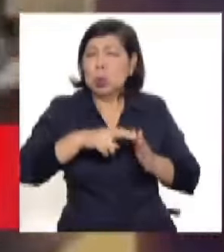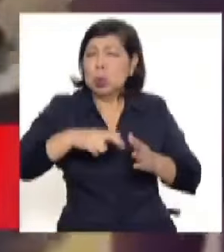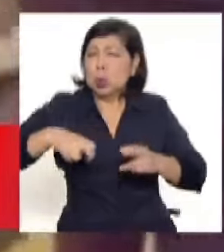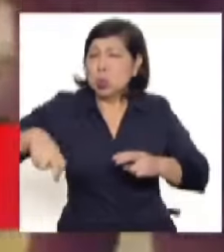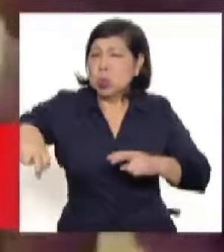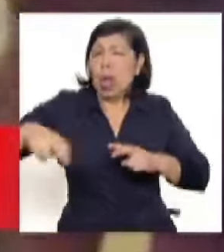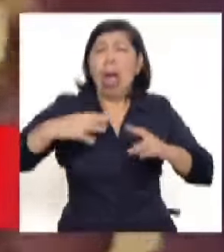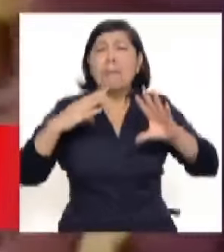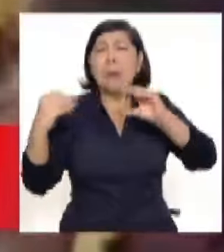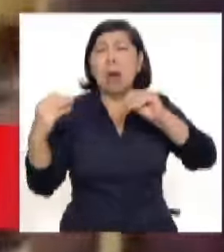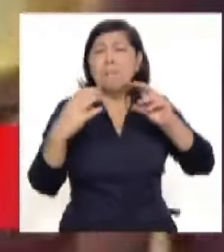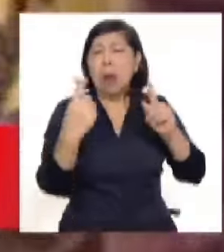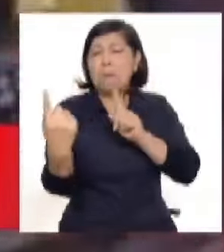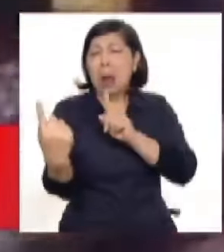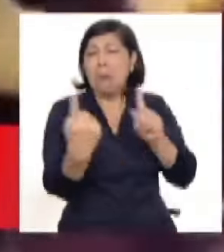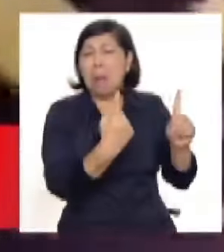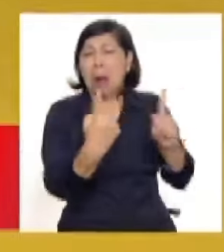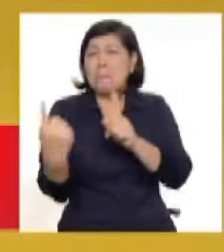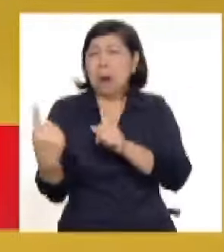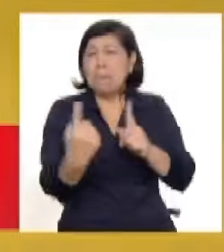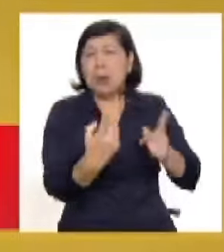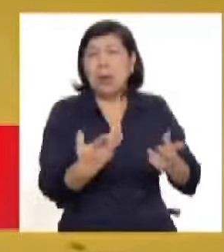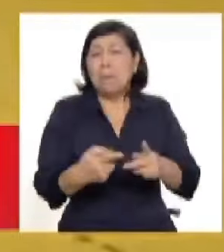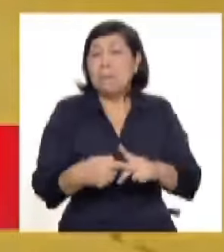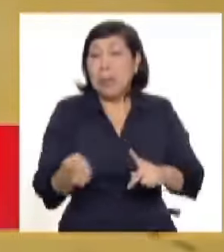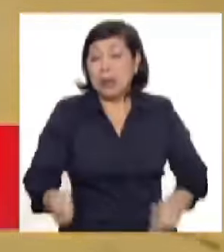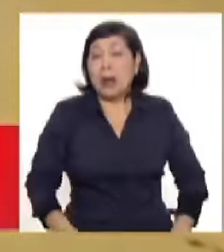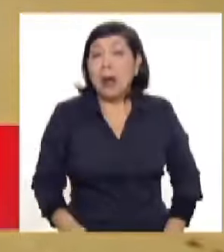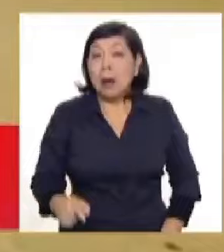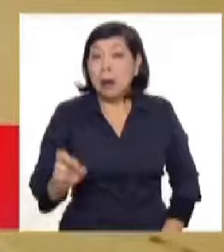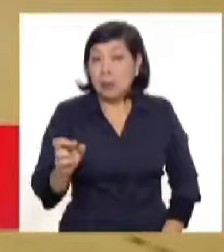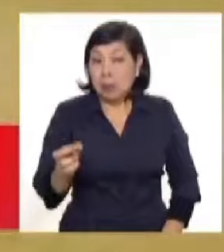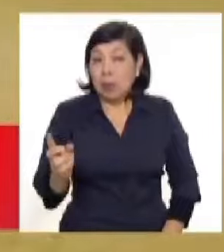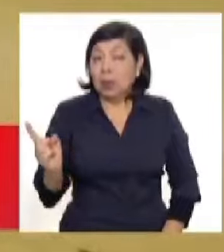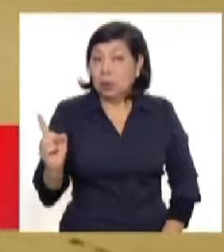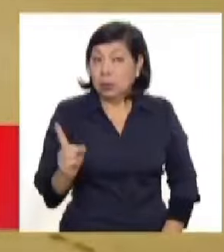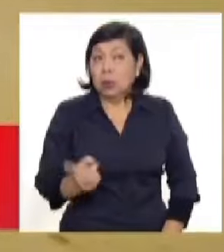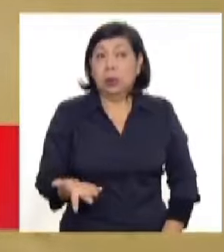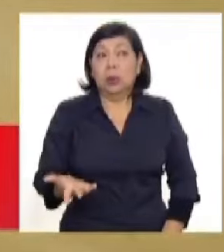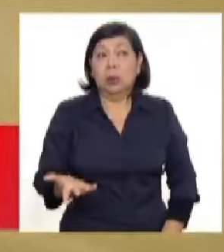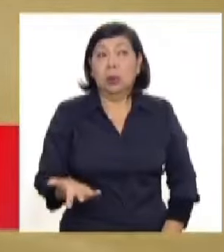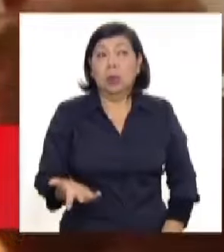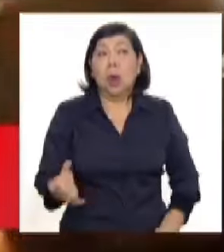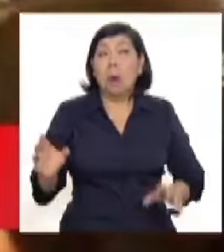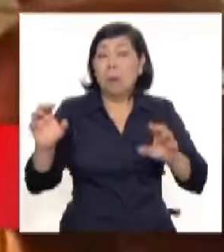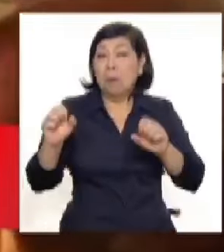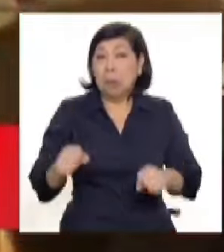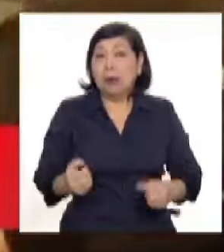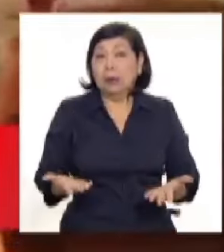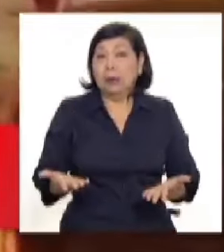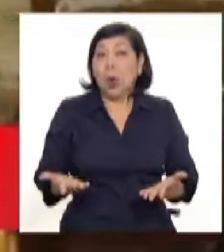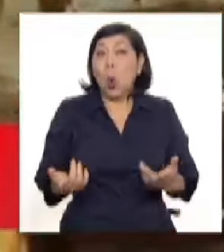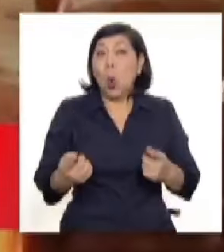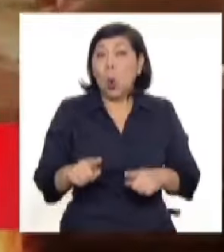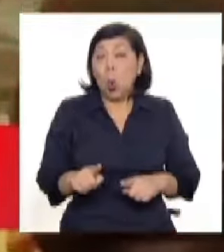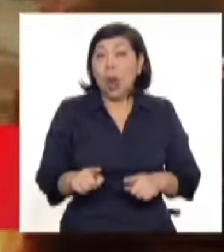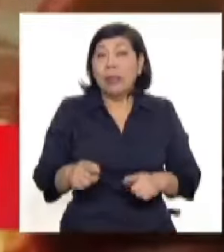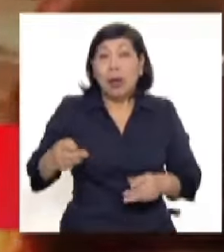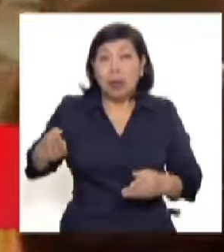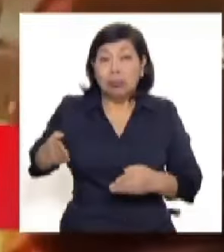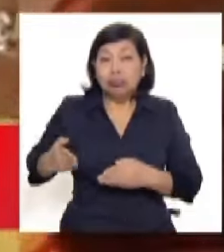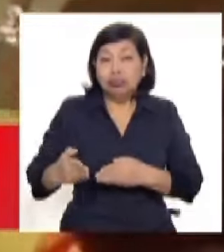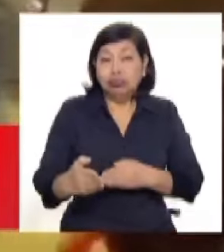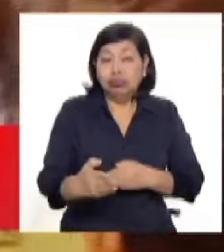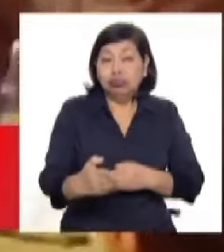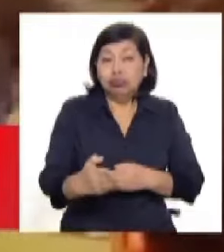y cruzaron palabras tras percibir su intención de huida. El padre de familia se cuelga de la minivan. Y fue en ese instante cuando acelera y